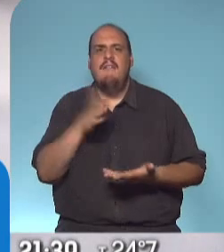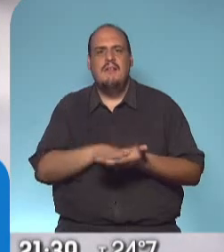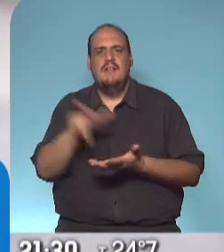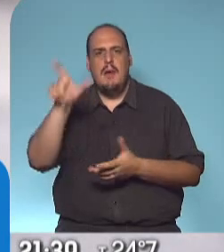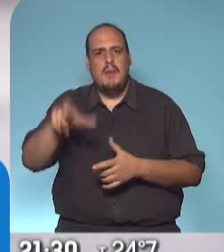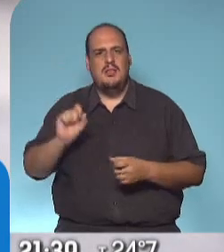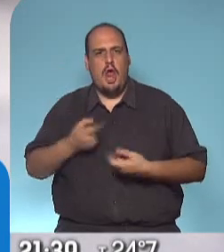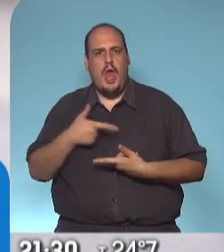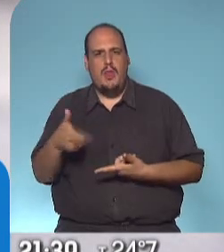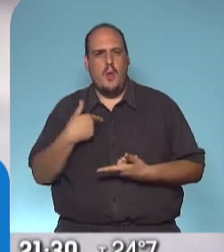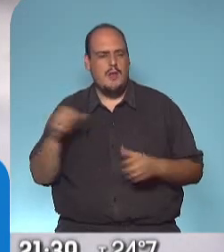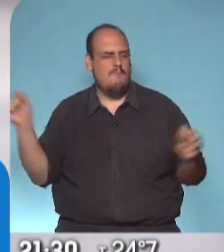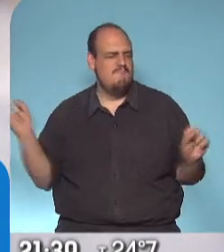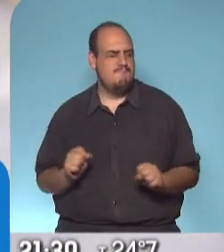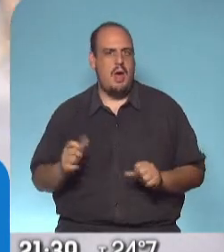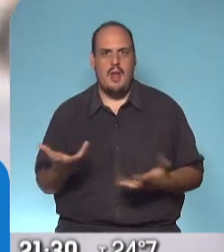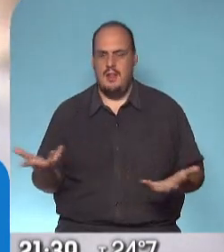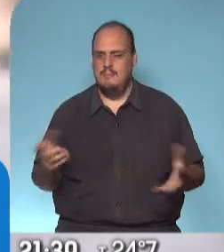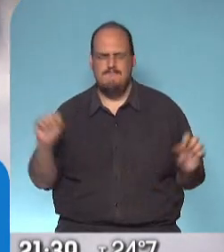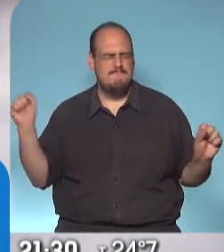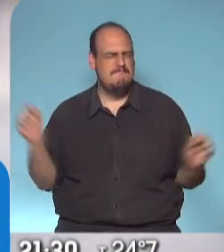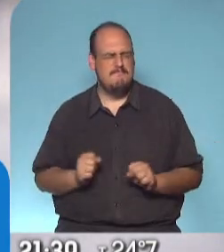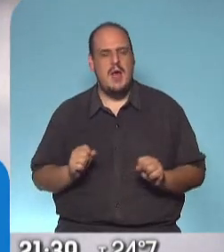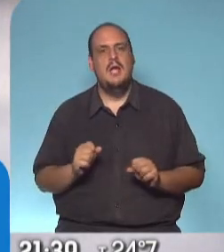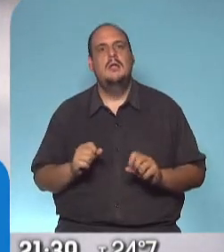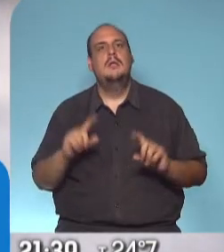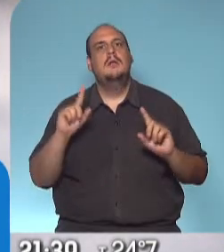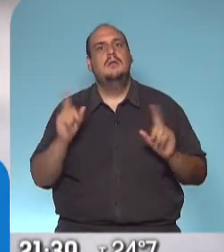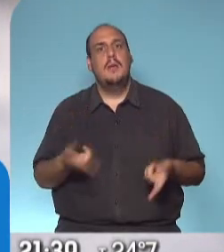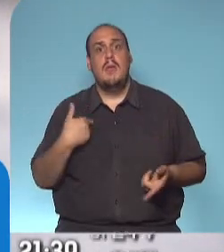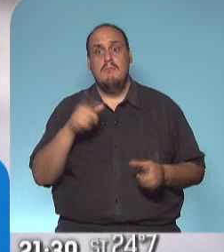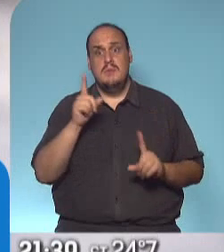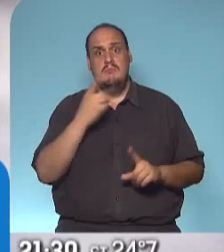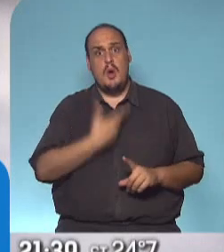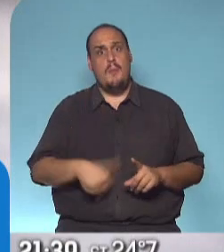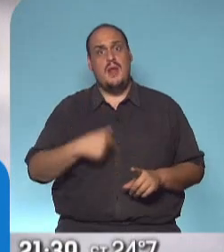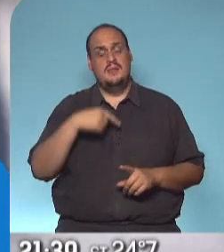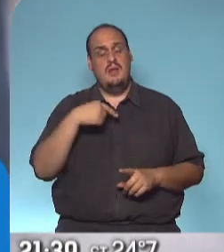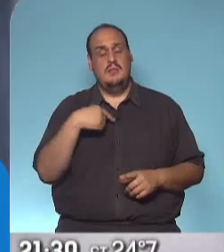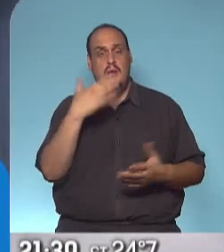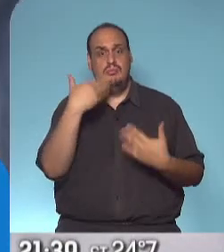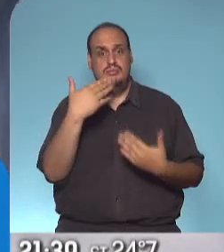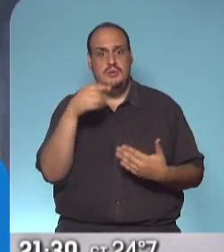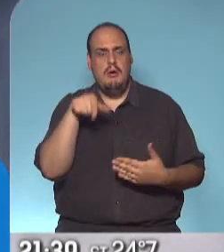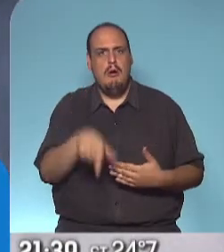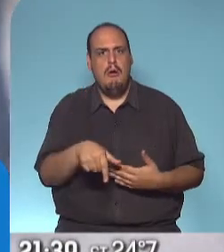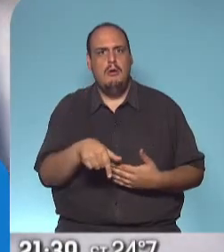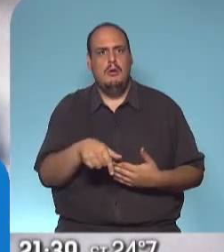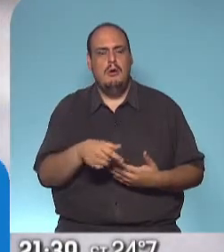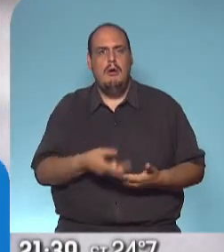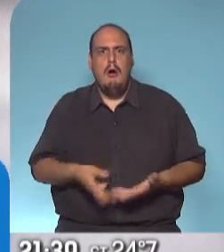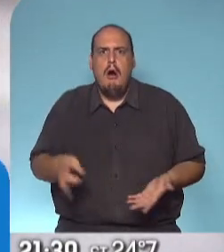esta actitud y temeridad también, ¿no? Después del discurso del presidente ayer, hoy volver a hacer